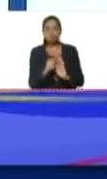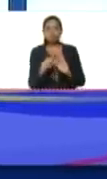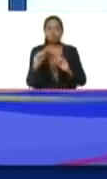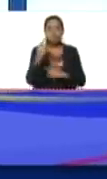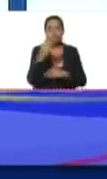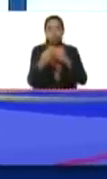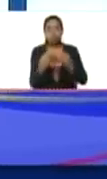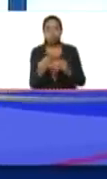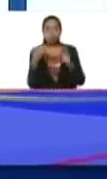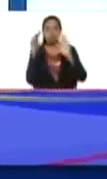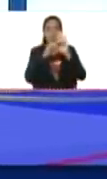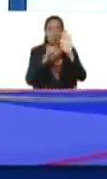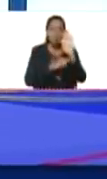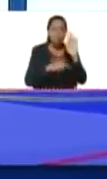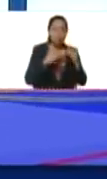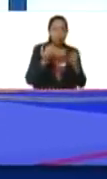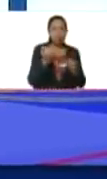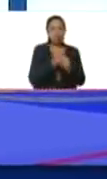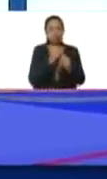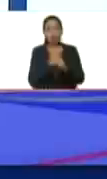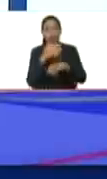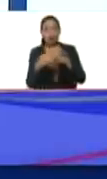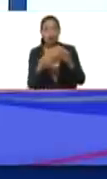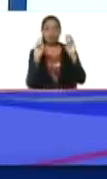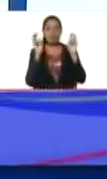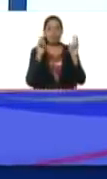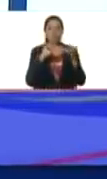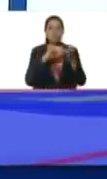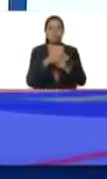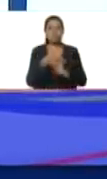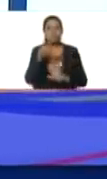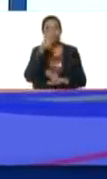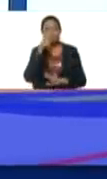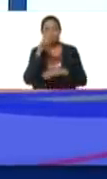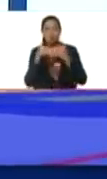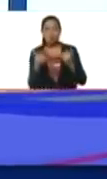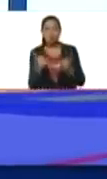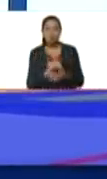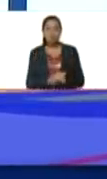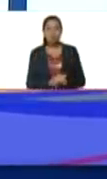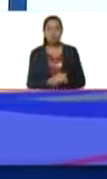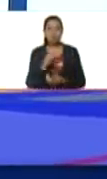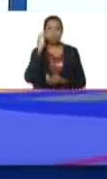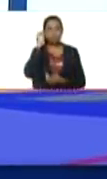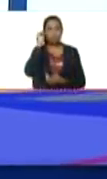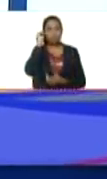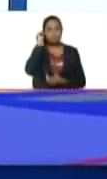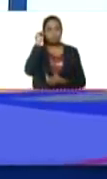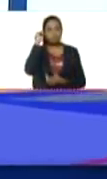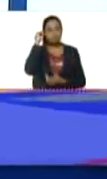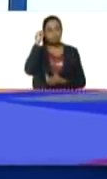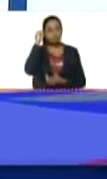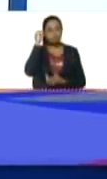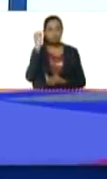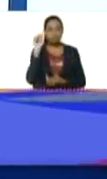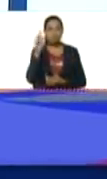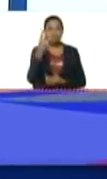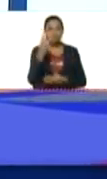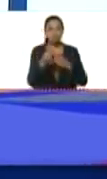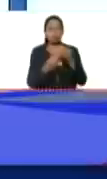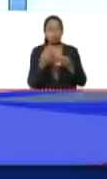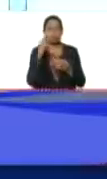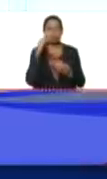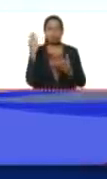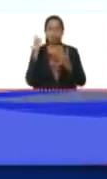que usted nos ha instruido de trabajar el tema de la seguridad como una prioridad. Lo primero que hicimos, si me cambian la lámina, por